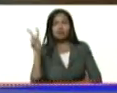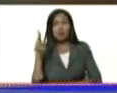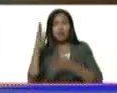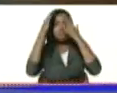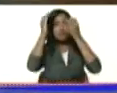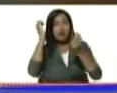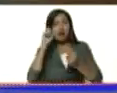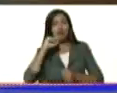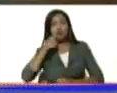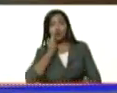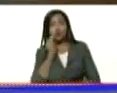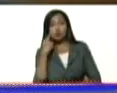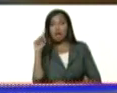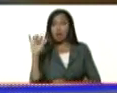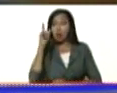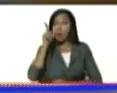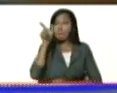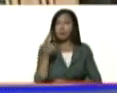embajador Vladimir.